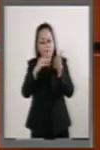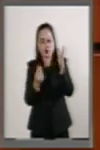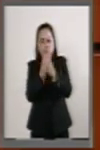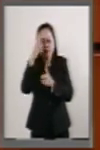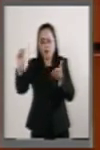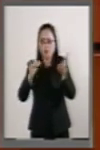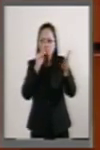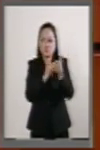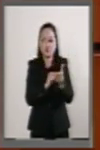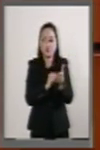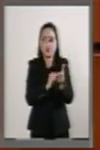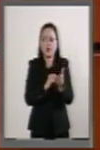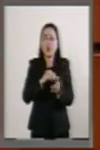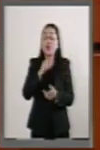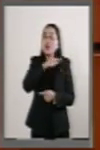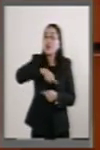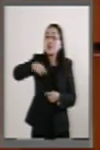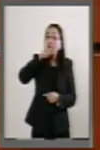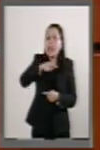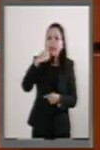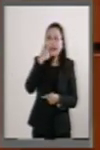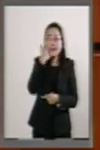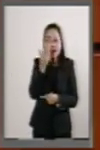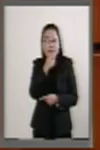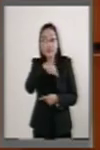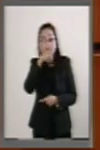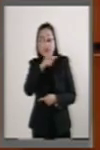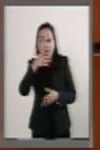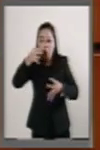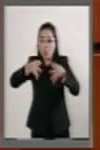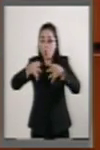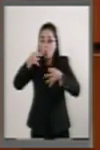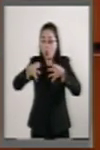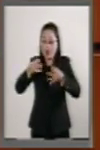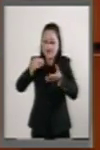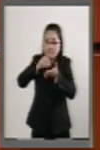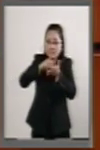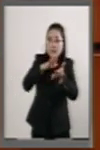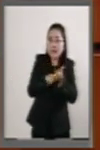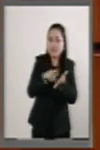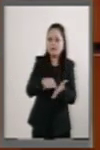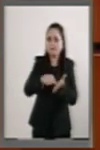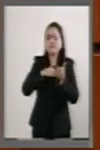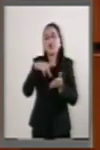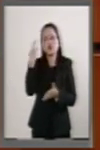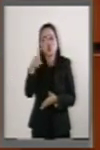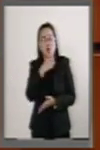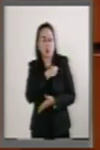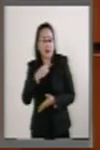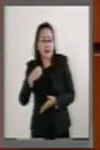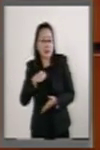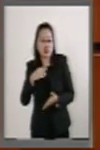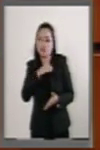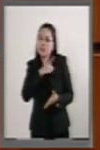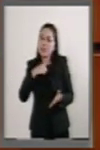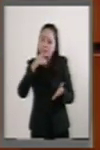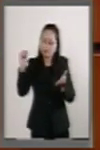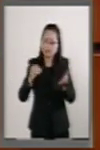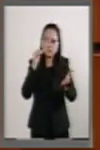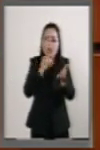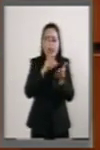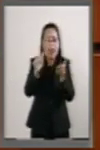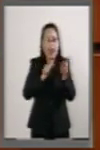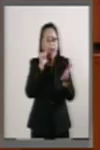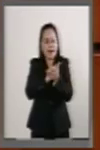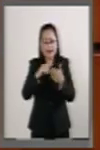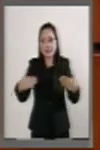dice: en todos los casos en que se requiera, el juez del registro civil está obligado a registrar en el acta de nacimiento